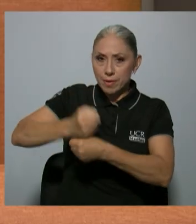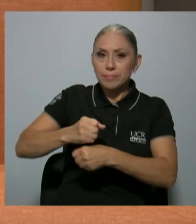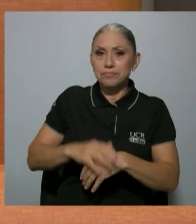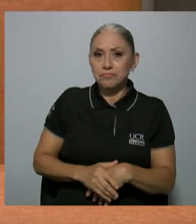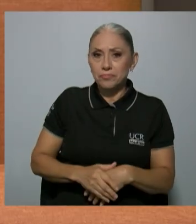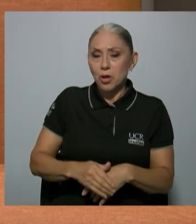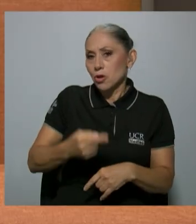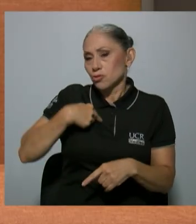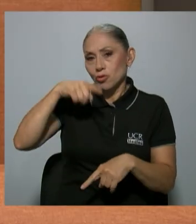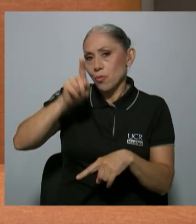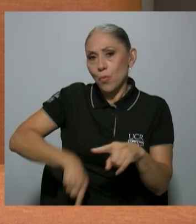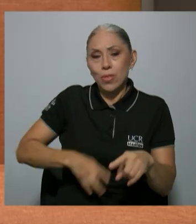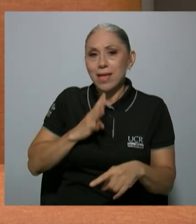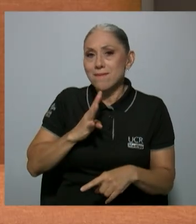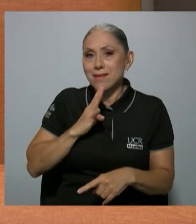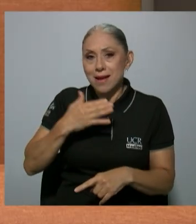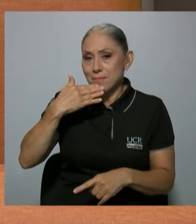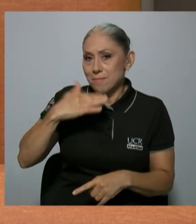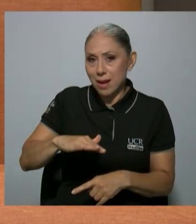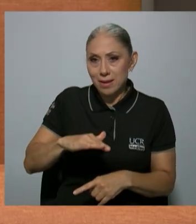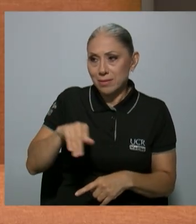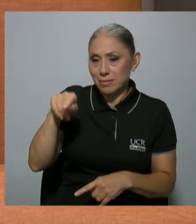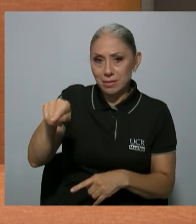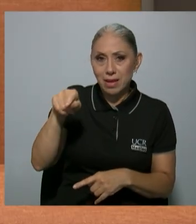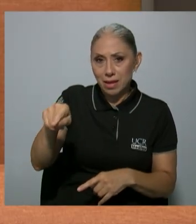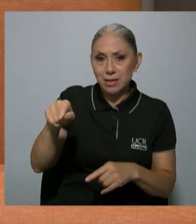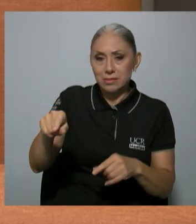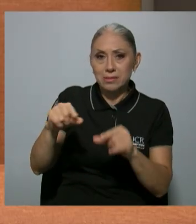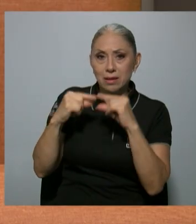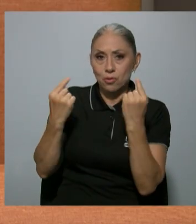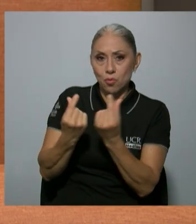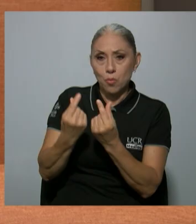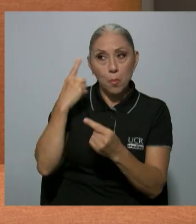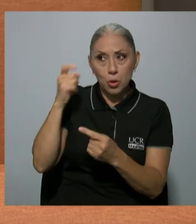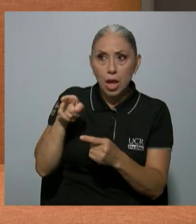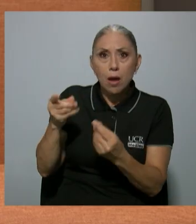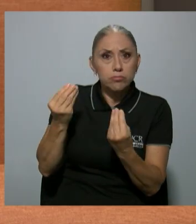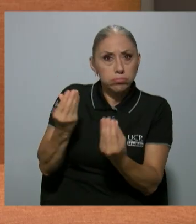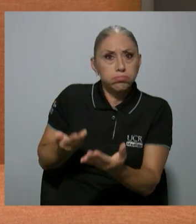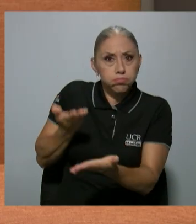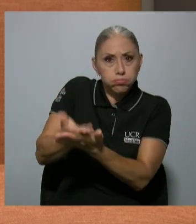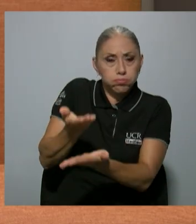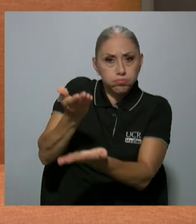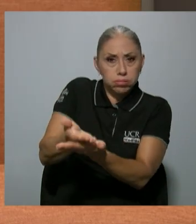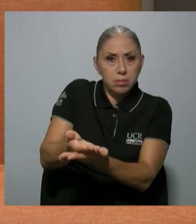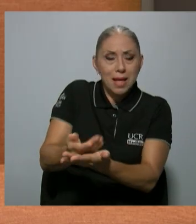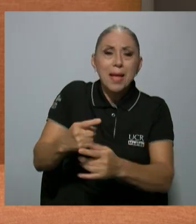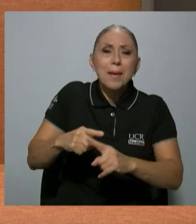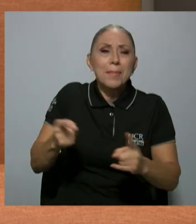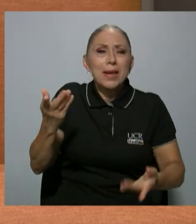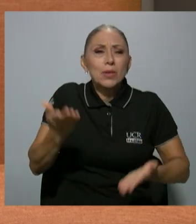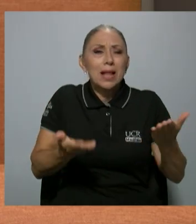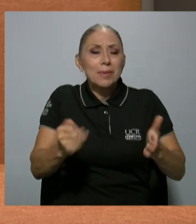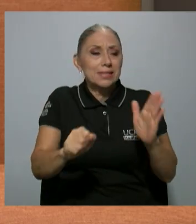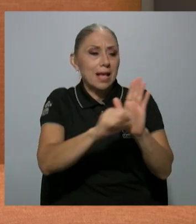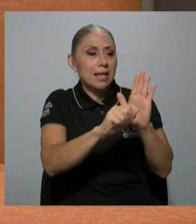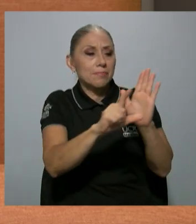no podría hablar mal de esa fracción, ciertamente, porque ha sido muy propositiva. Sin embargo, tal vez el nivel del debate en el plenario